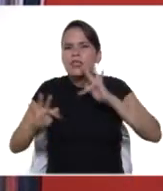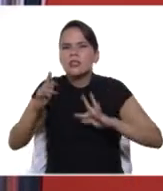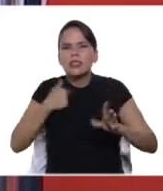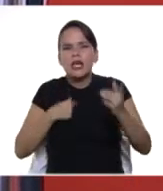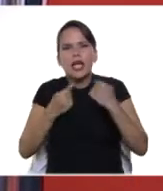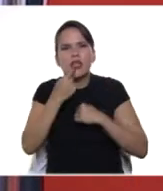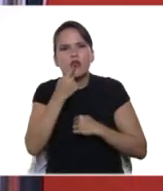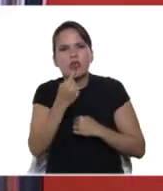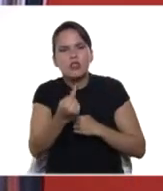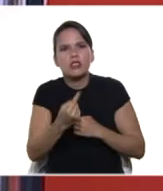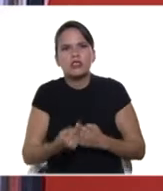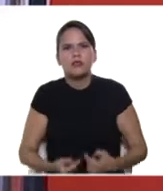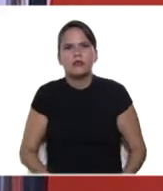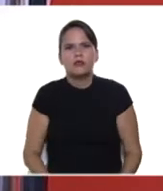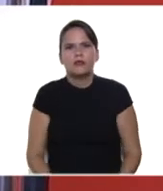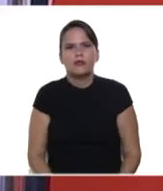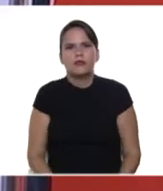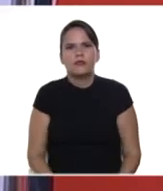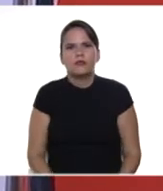indica,